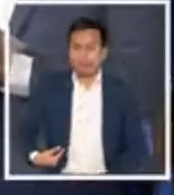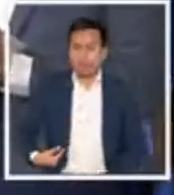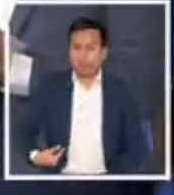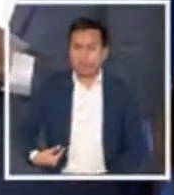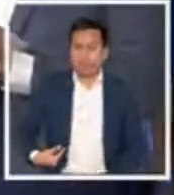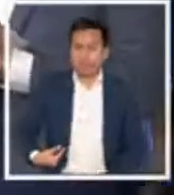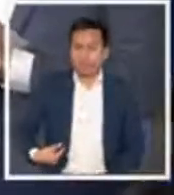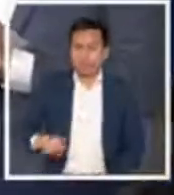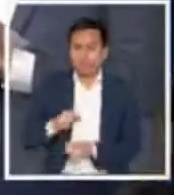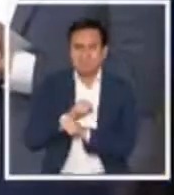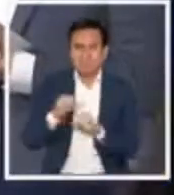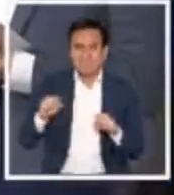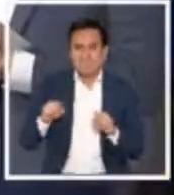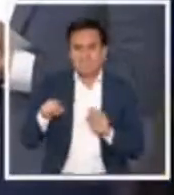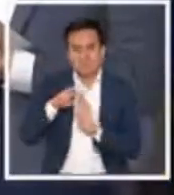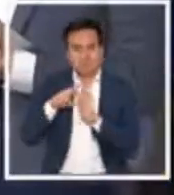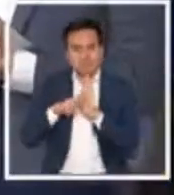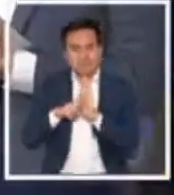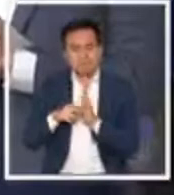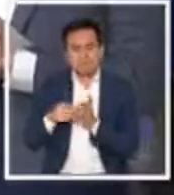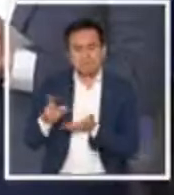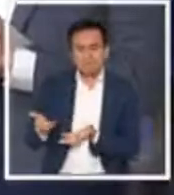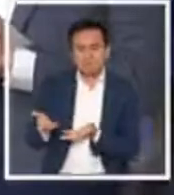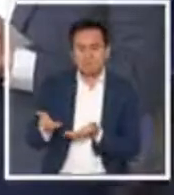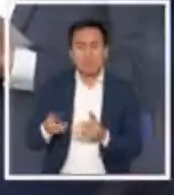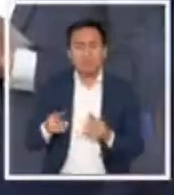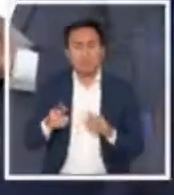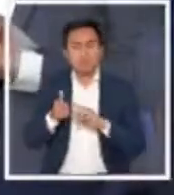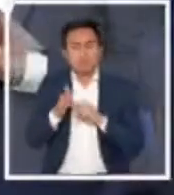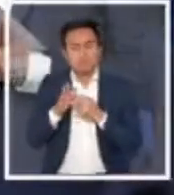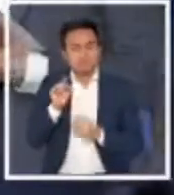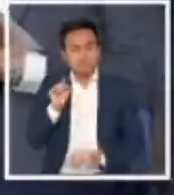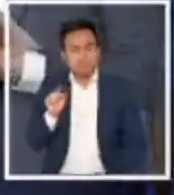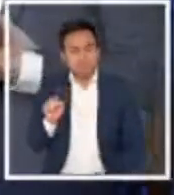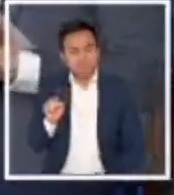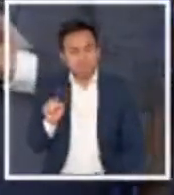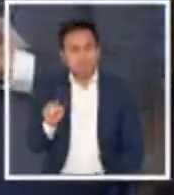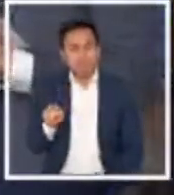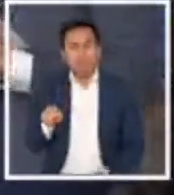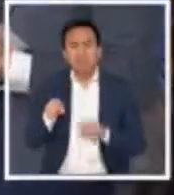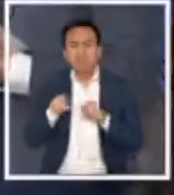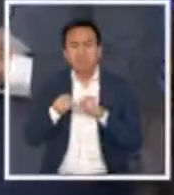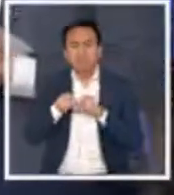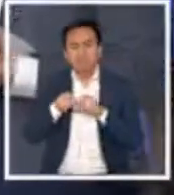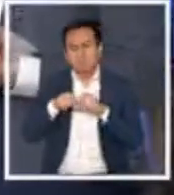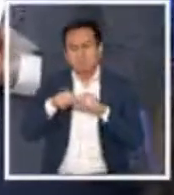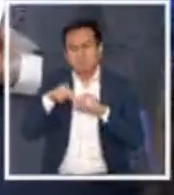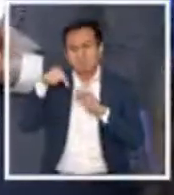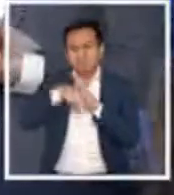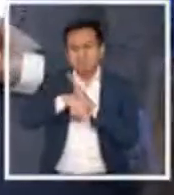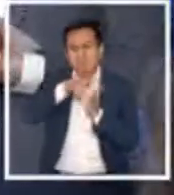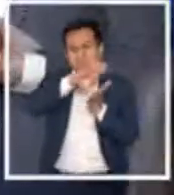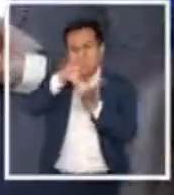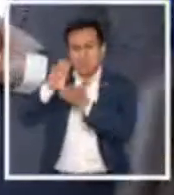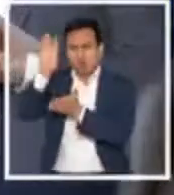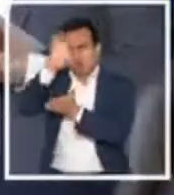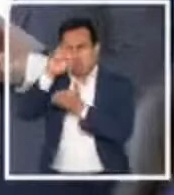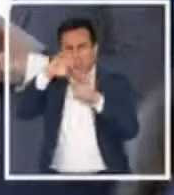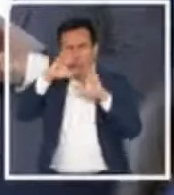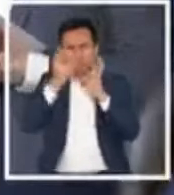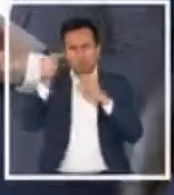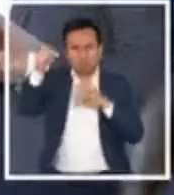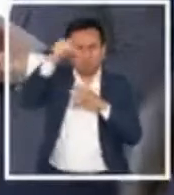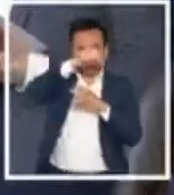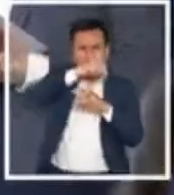son incapaces de regular. Y este fenómeno se extiende más allá de las fronteras europeas